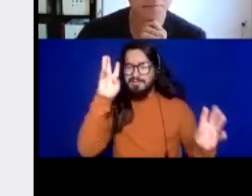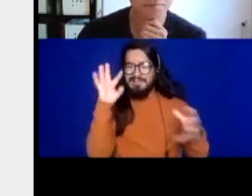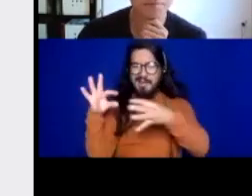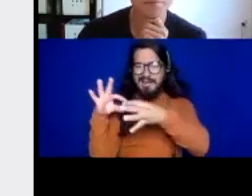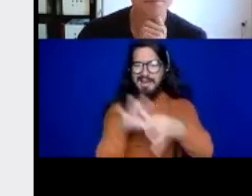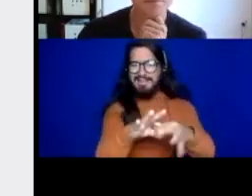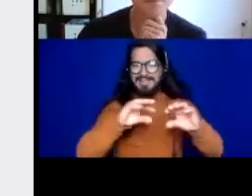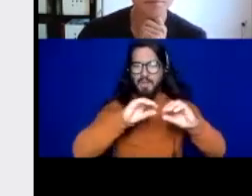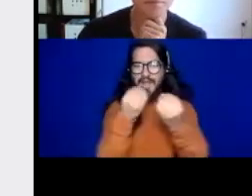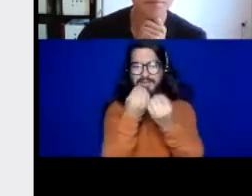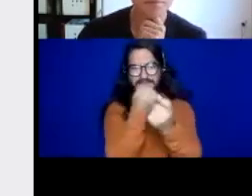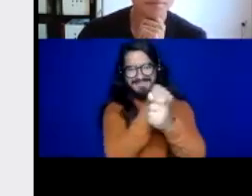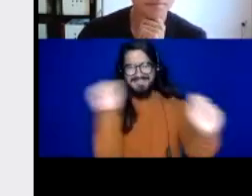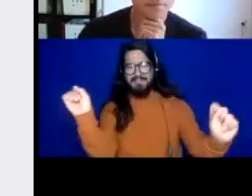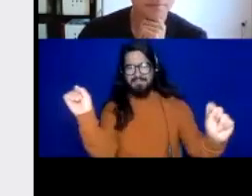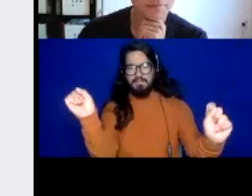sobre